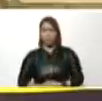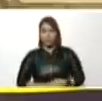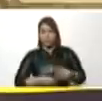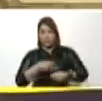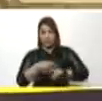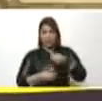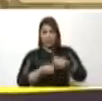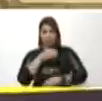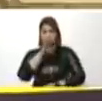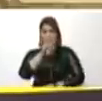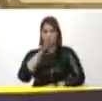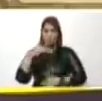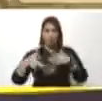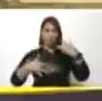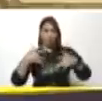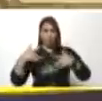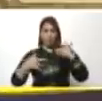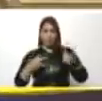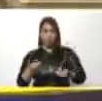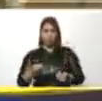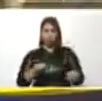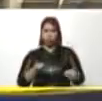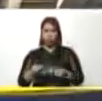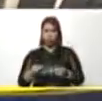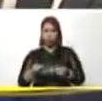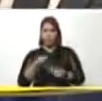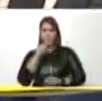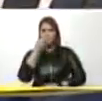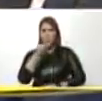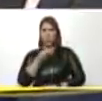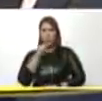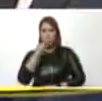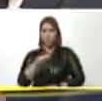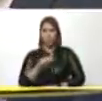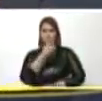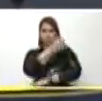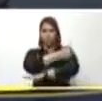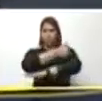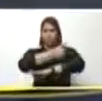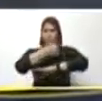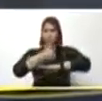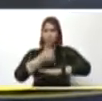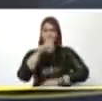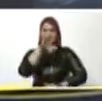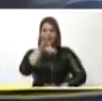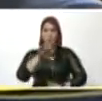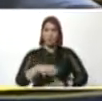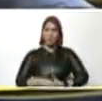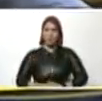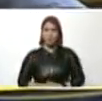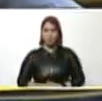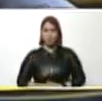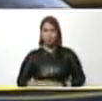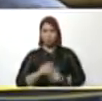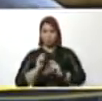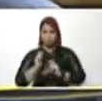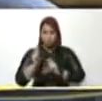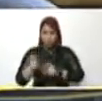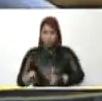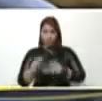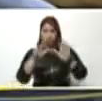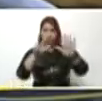realizaron 4 actos de control político a las autoridades del país. Se designaron